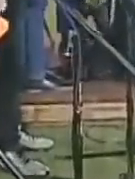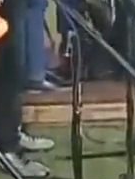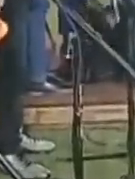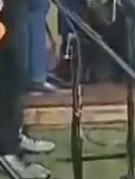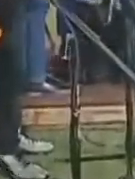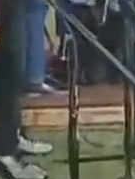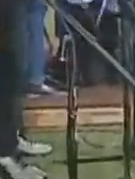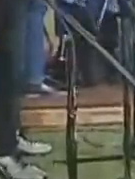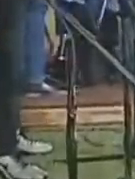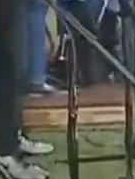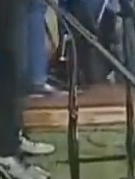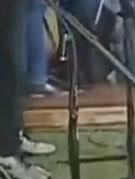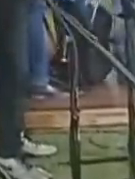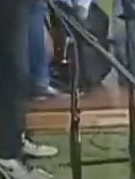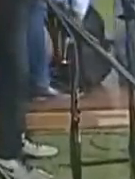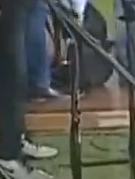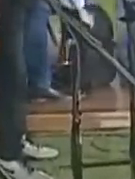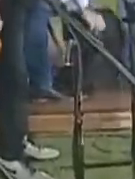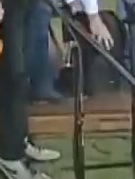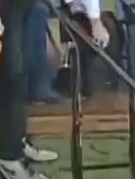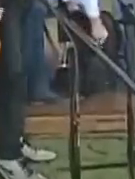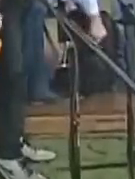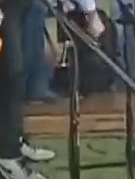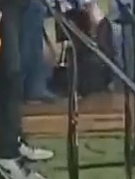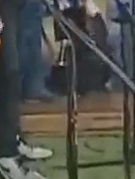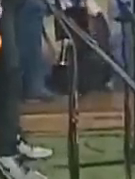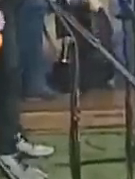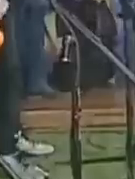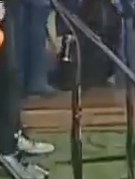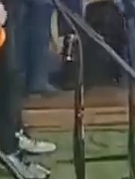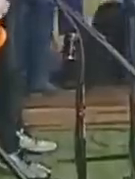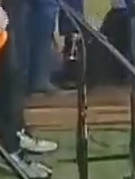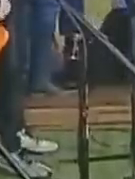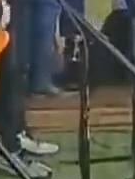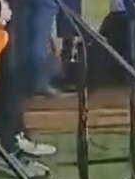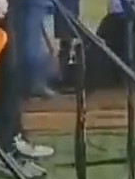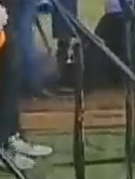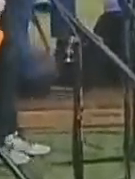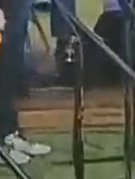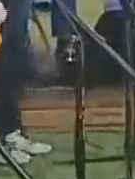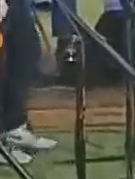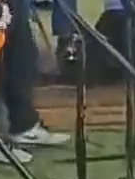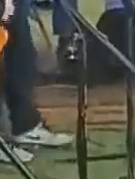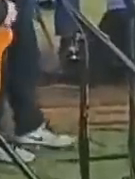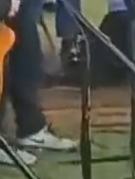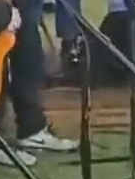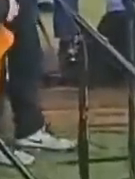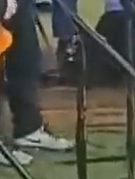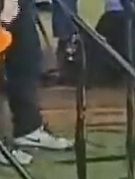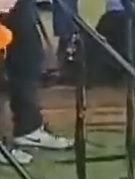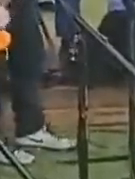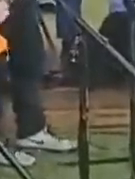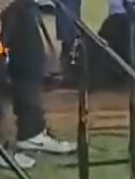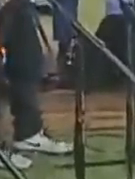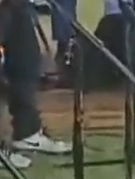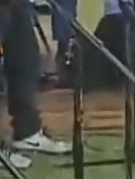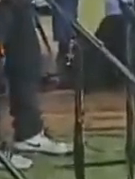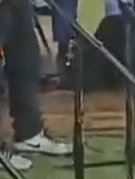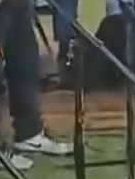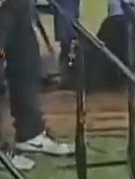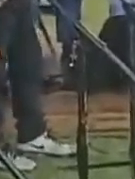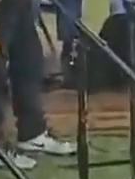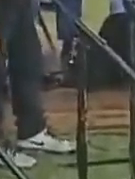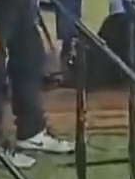Para conmemorar los 24 años al inicio que de la revolución bolivariana, aquel 2 de febrero del año